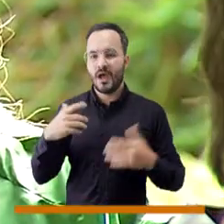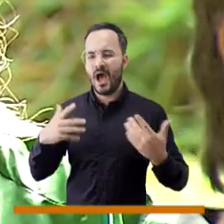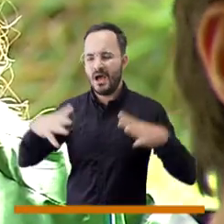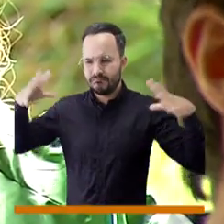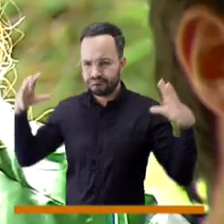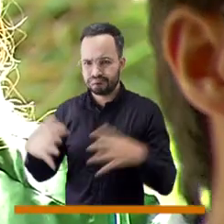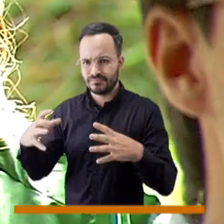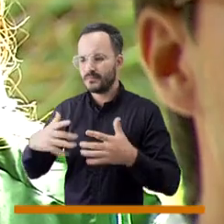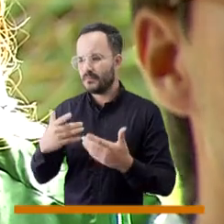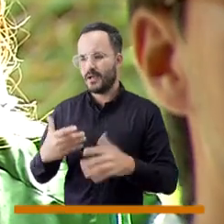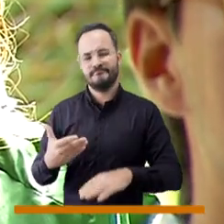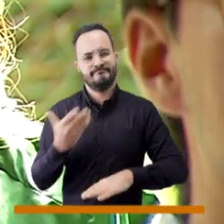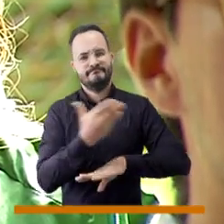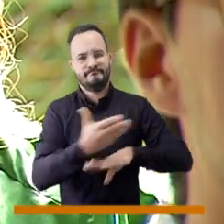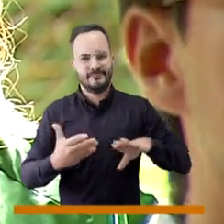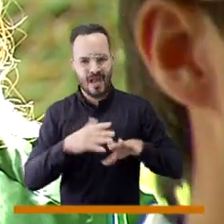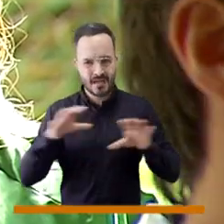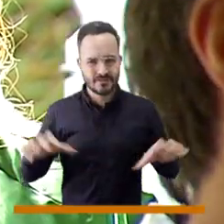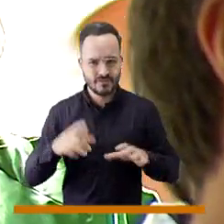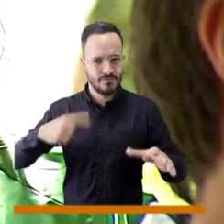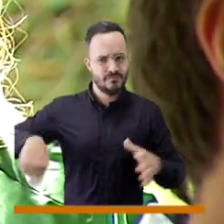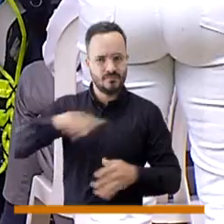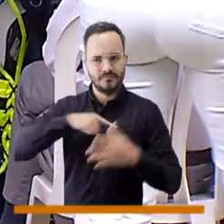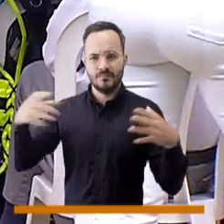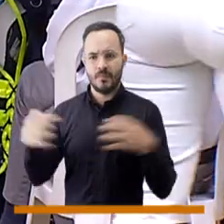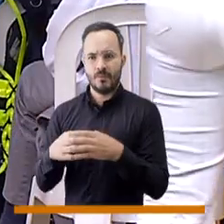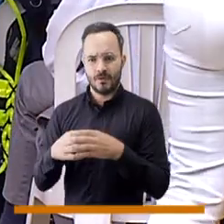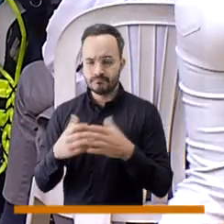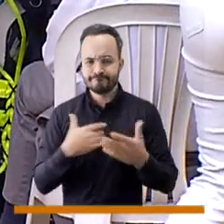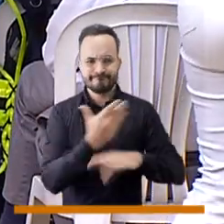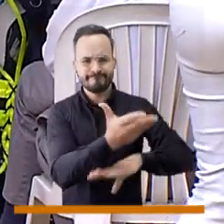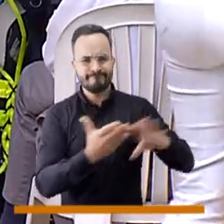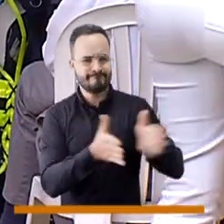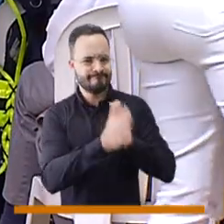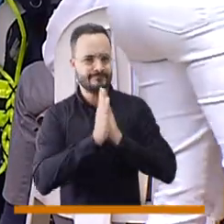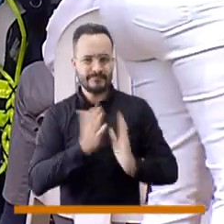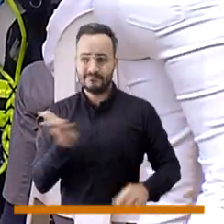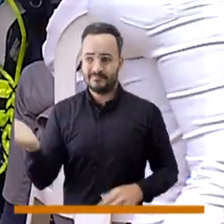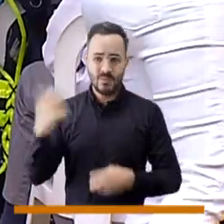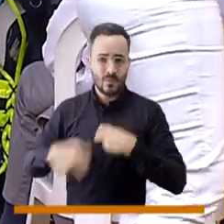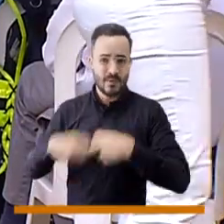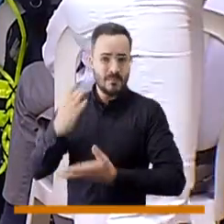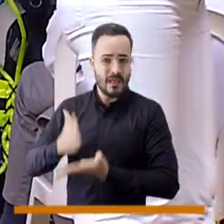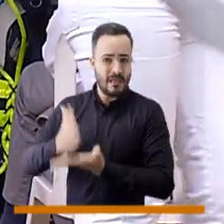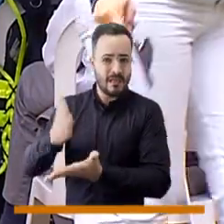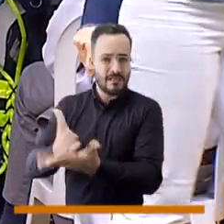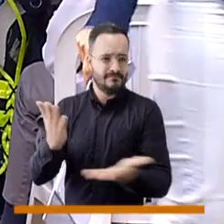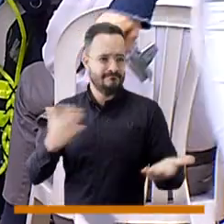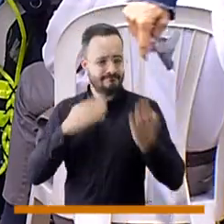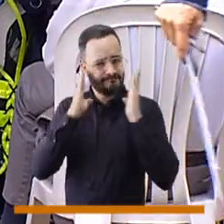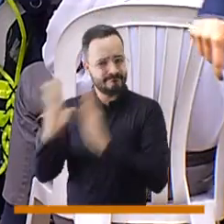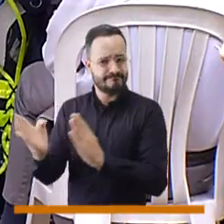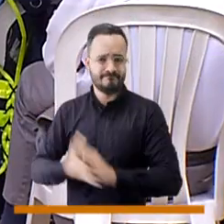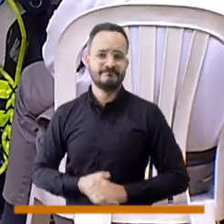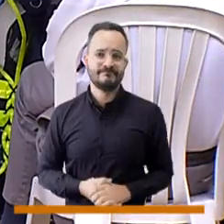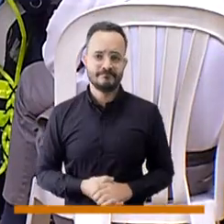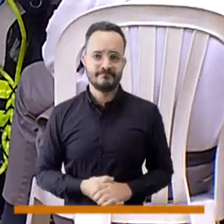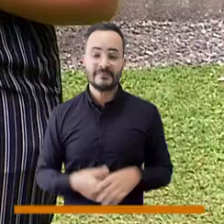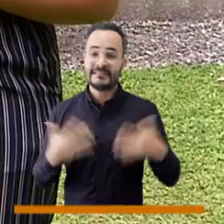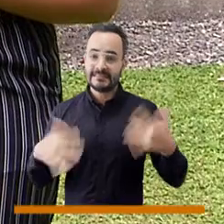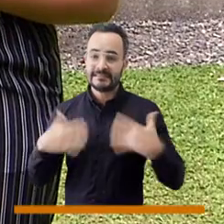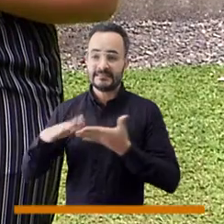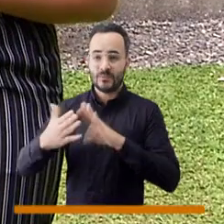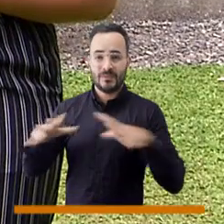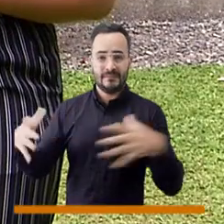última instancia, fue una acción popular para ver si logramos obtener resultados en esta problemática que se ha venido